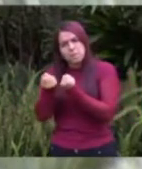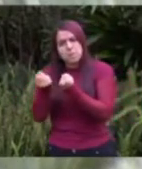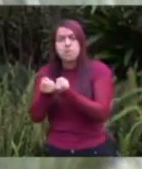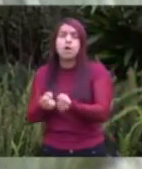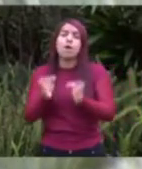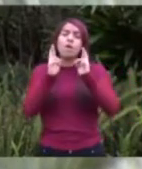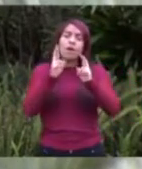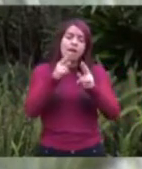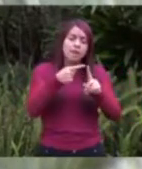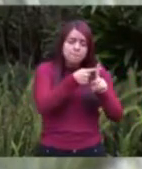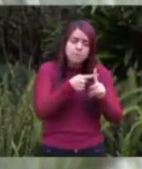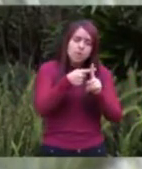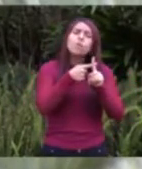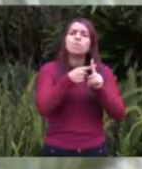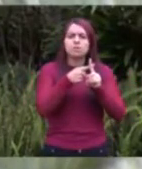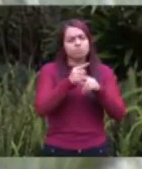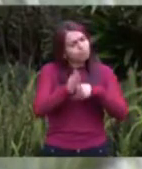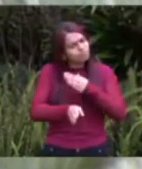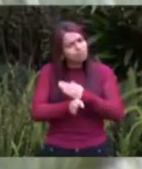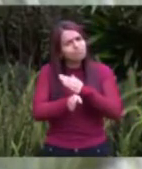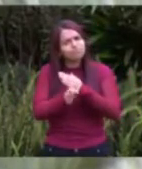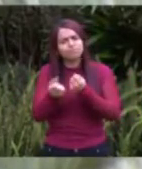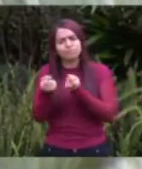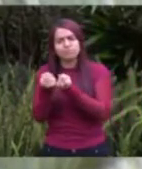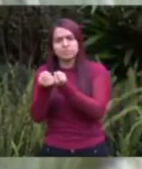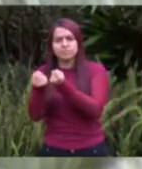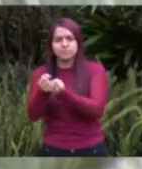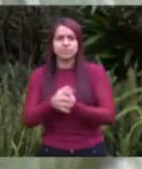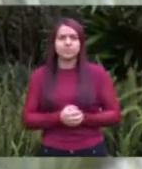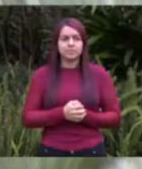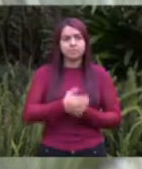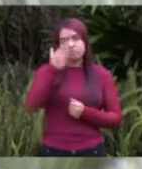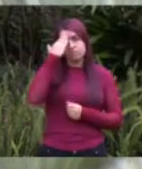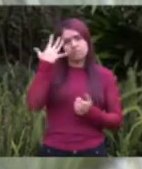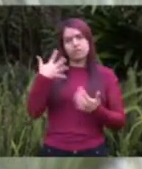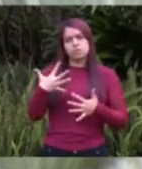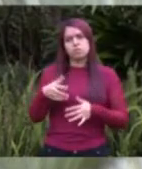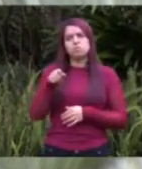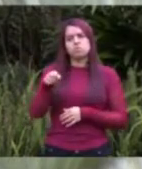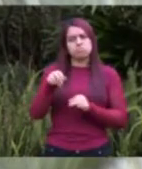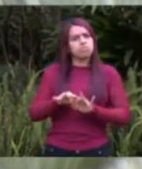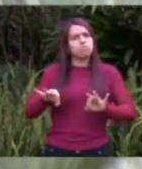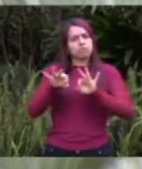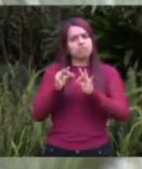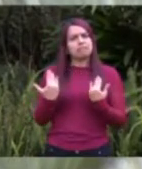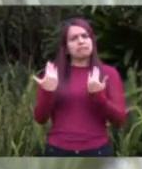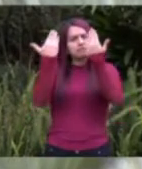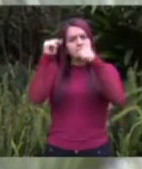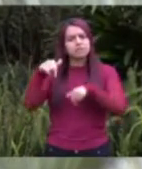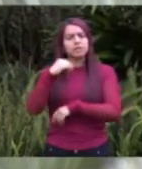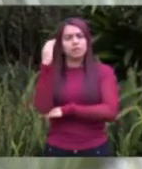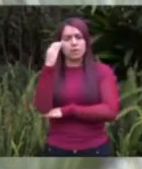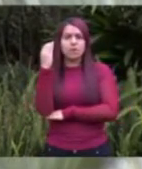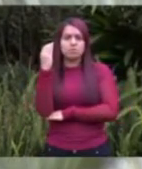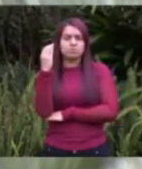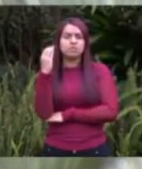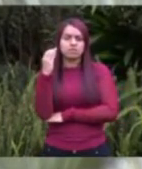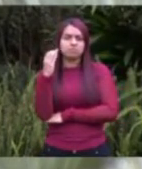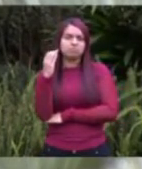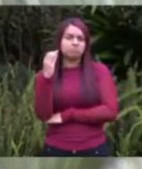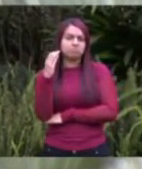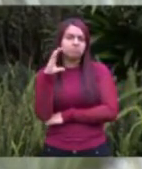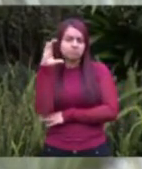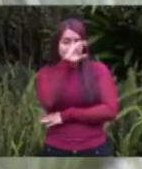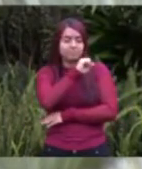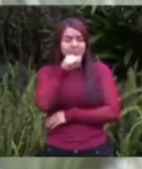la Procuraduría continúe en esa tendencia, por lo que esto ha representado para el país. Y por eso,